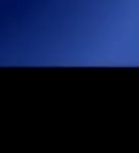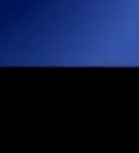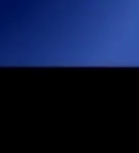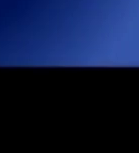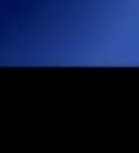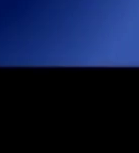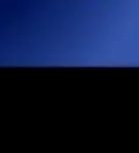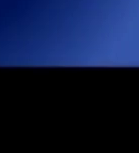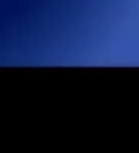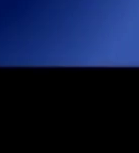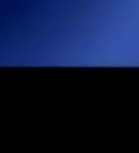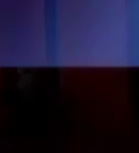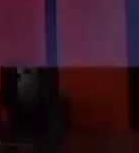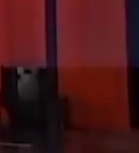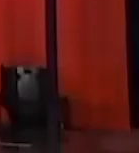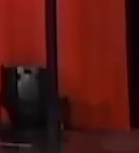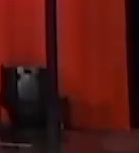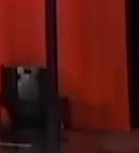o la tuya es mala.